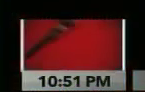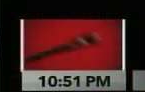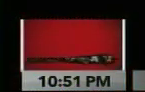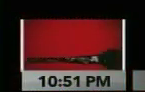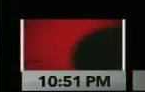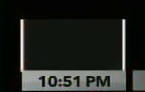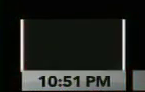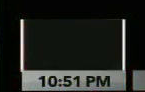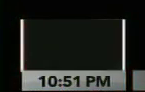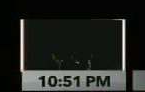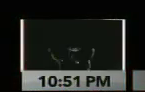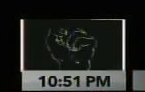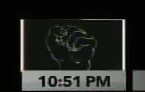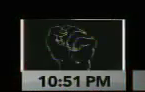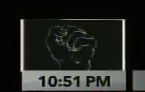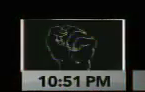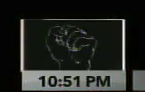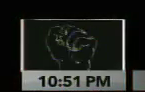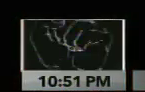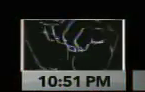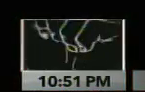disco rayado de la partida de nacimiento?